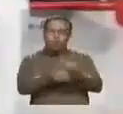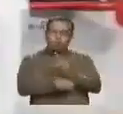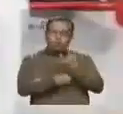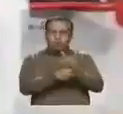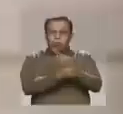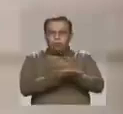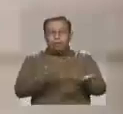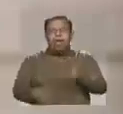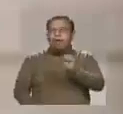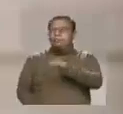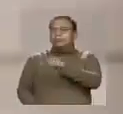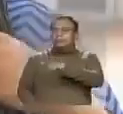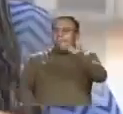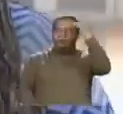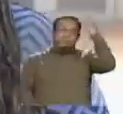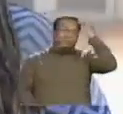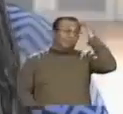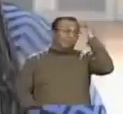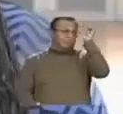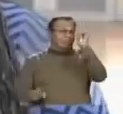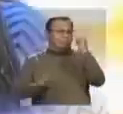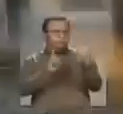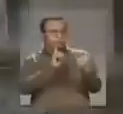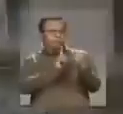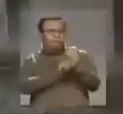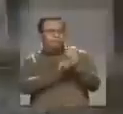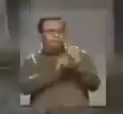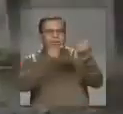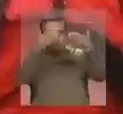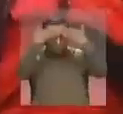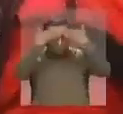cosa. Sí, lo que tú digas, a veces no se expanden.